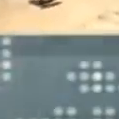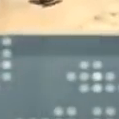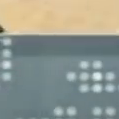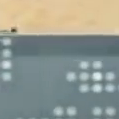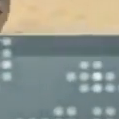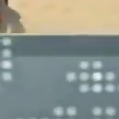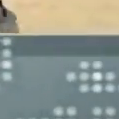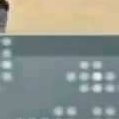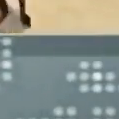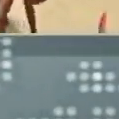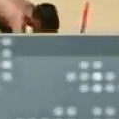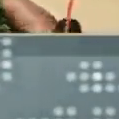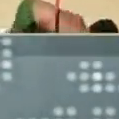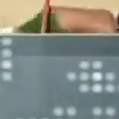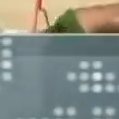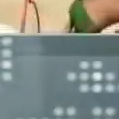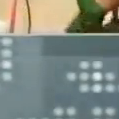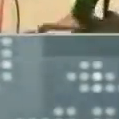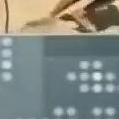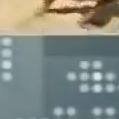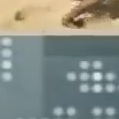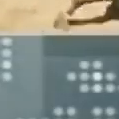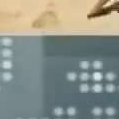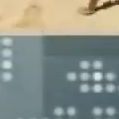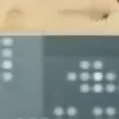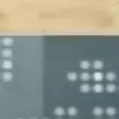Esparta, Carabobo, Aragua,